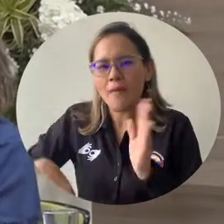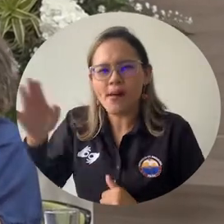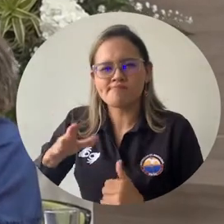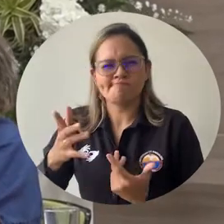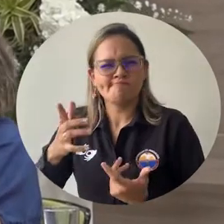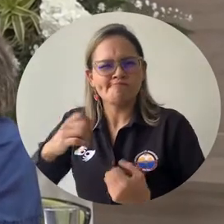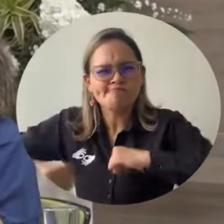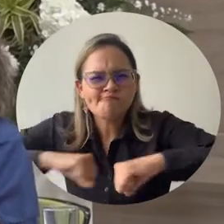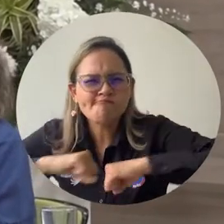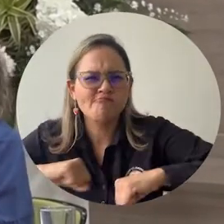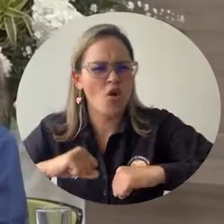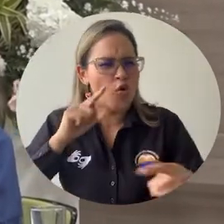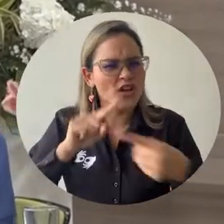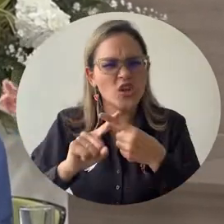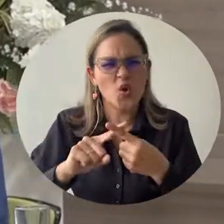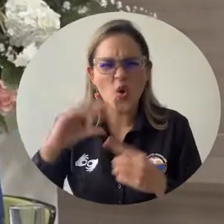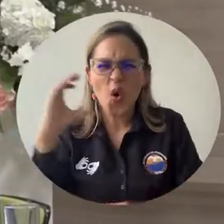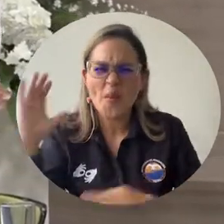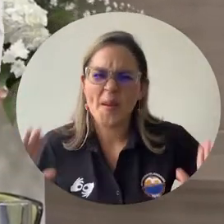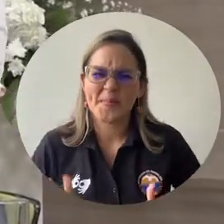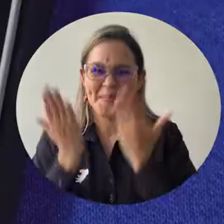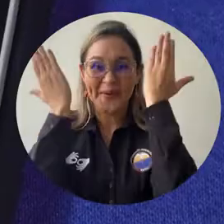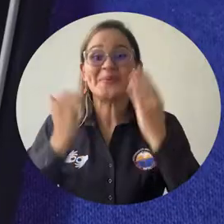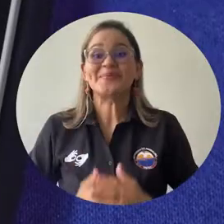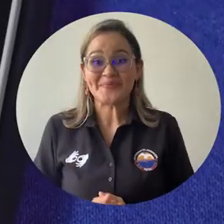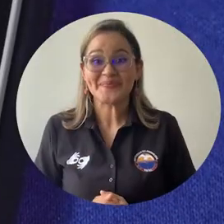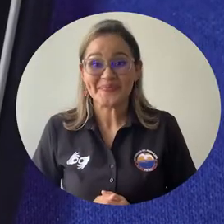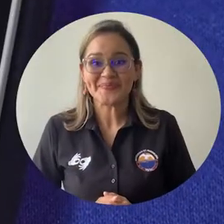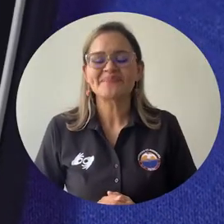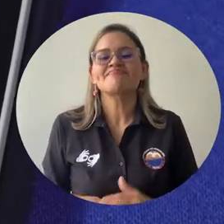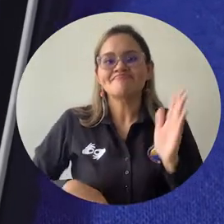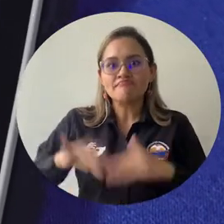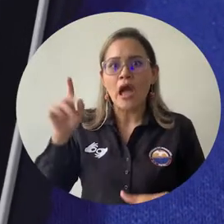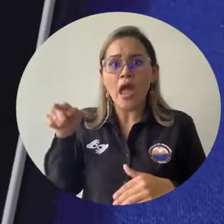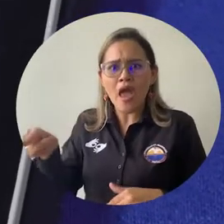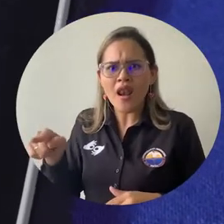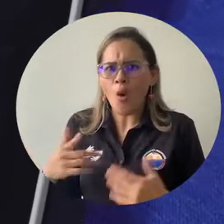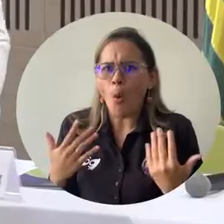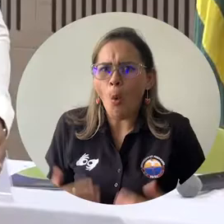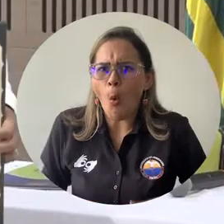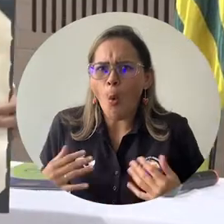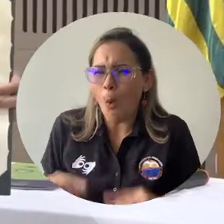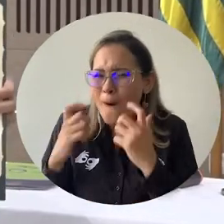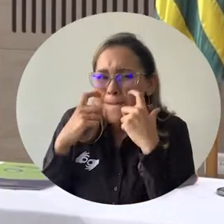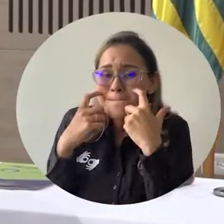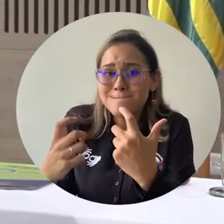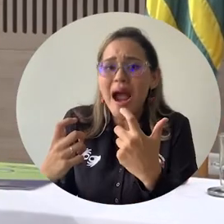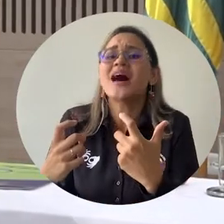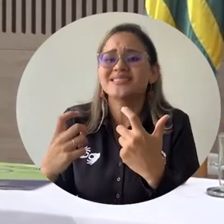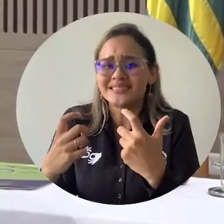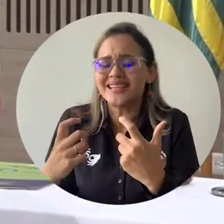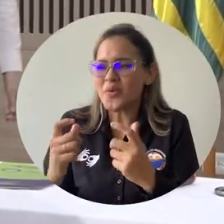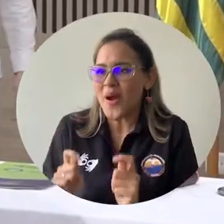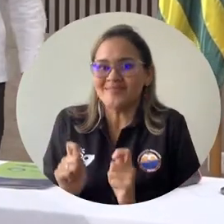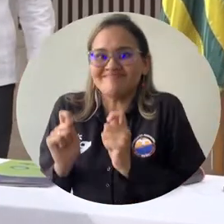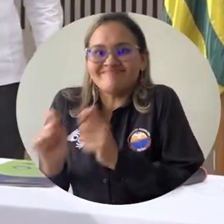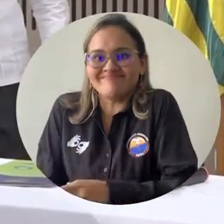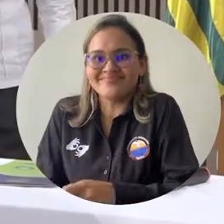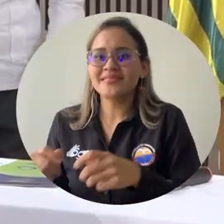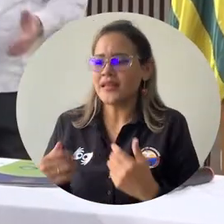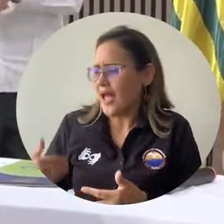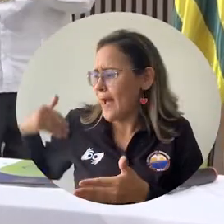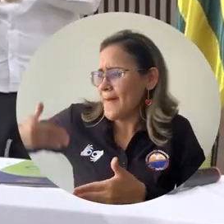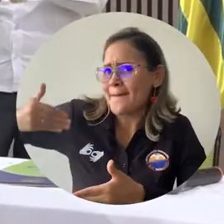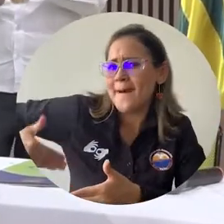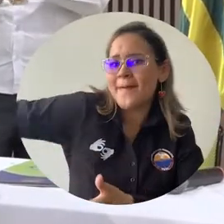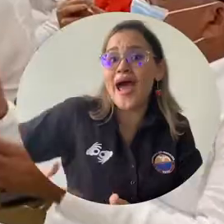para todos. El rector Pablo Vera Salazar fue acreedor del más prestigioso reconocimiento que otorga la Academia desde 2018